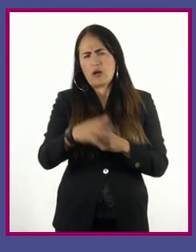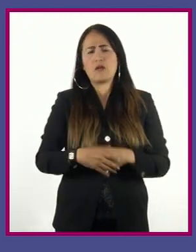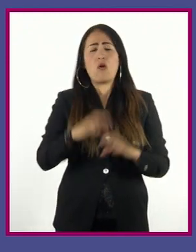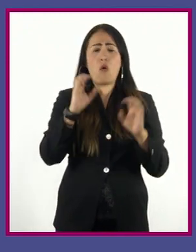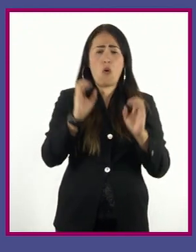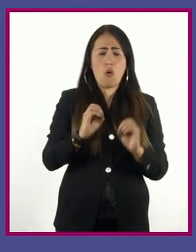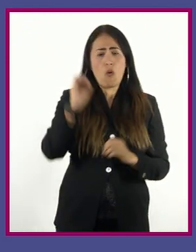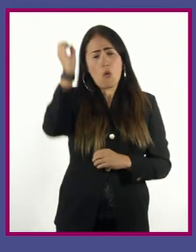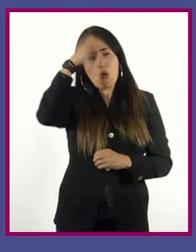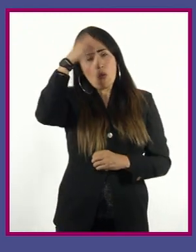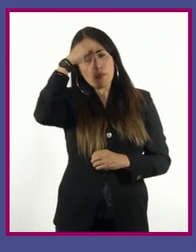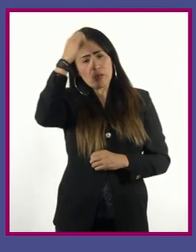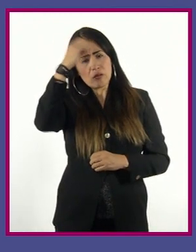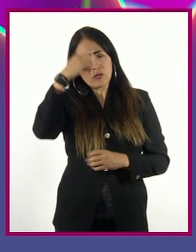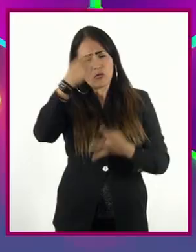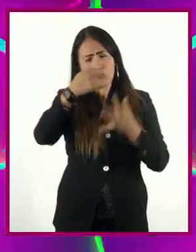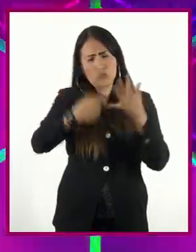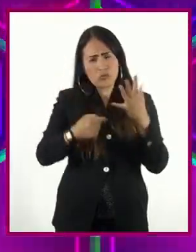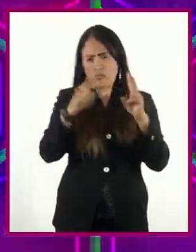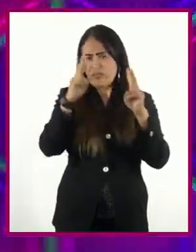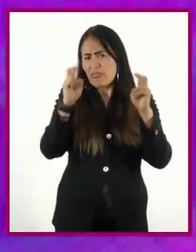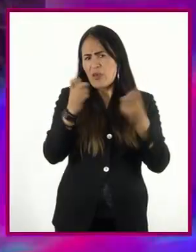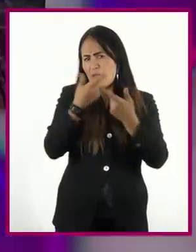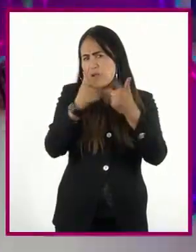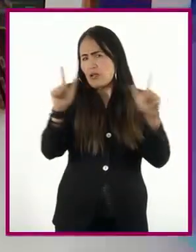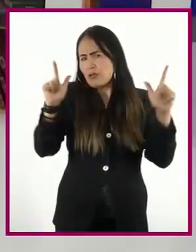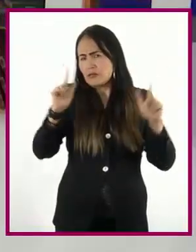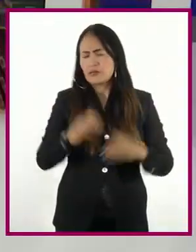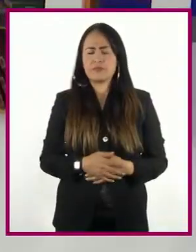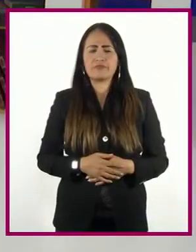opinión de alguien sobre algún tema.